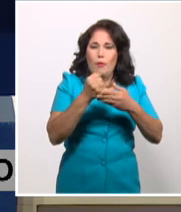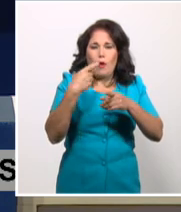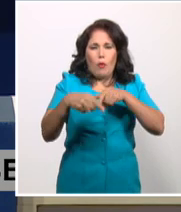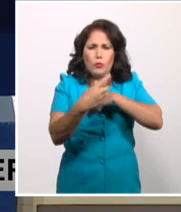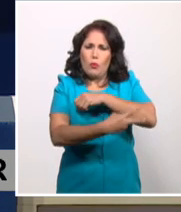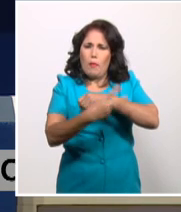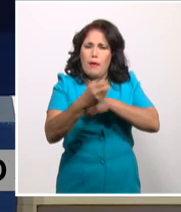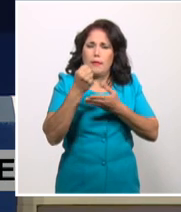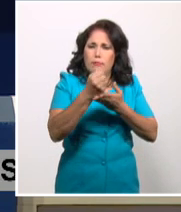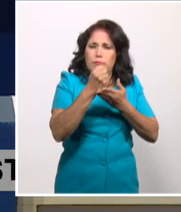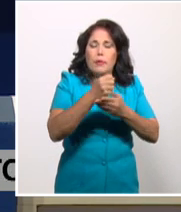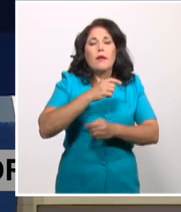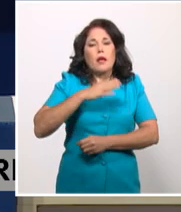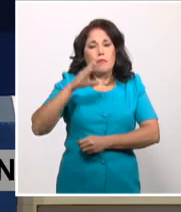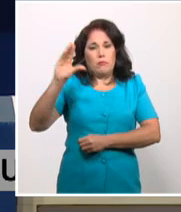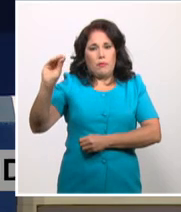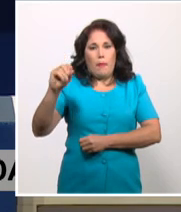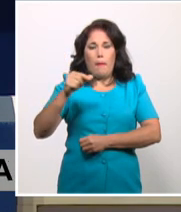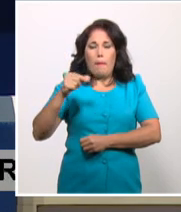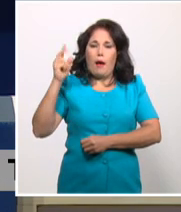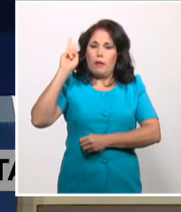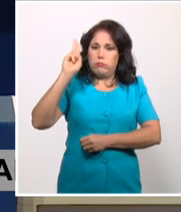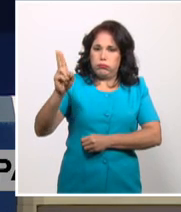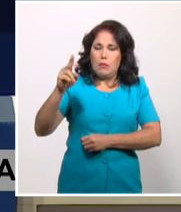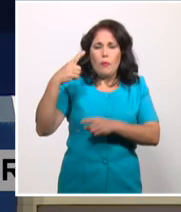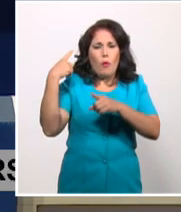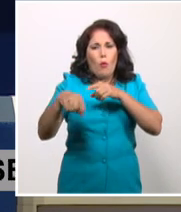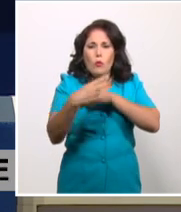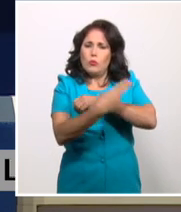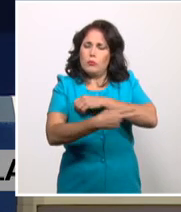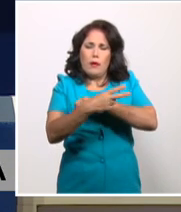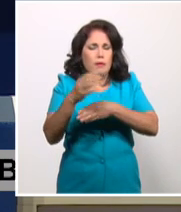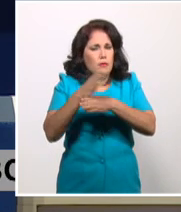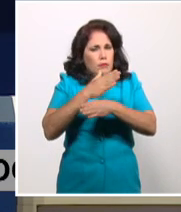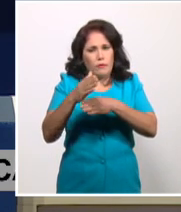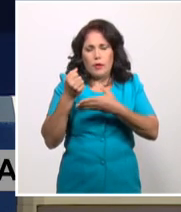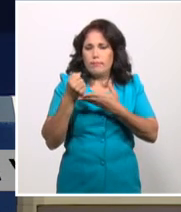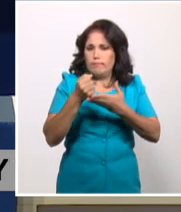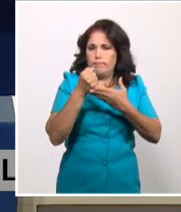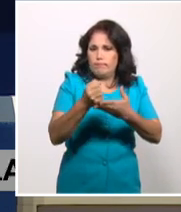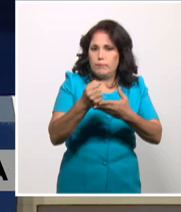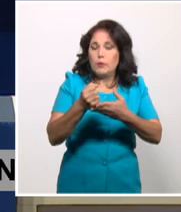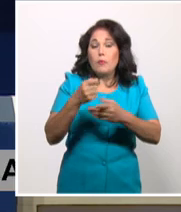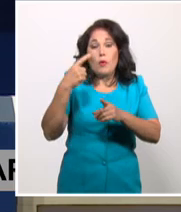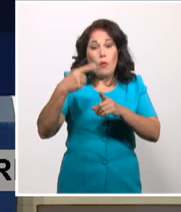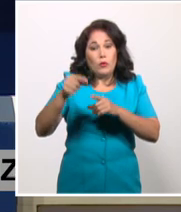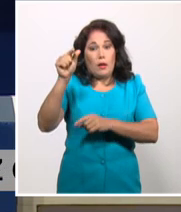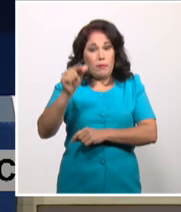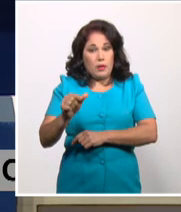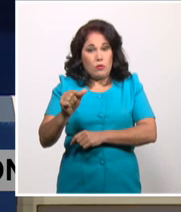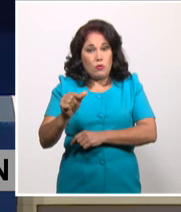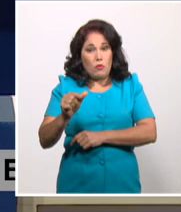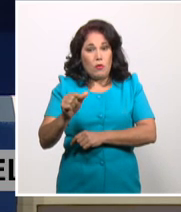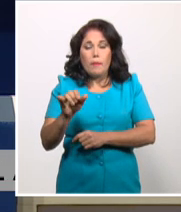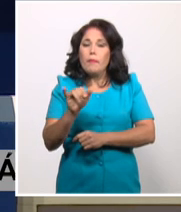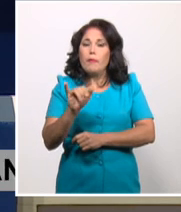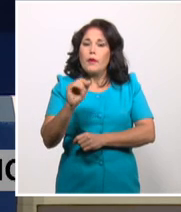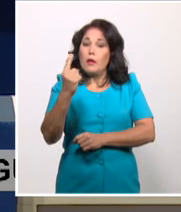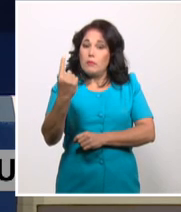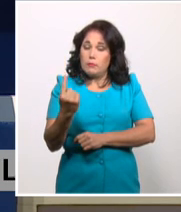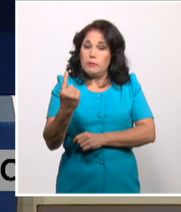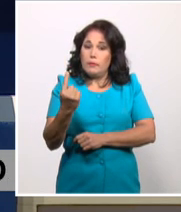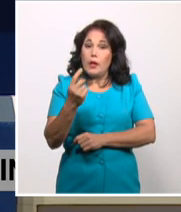que partieron a cumplir misiones en diferentes países. Un emigrado y